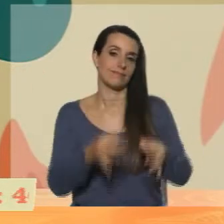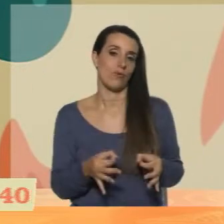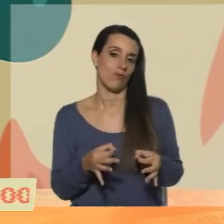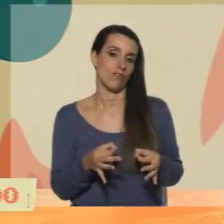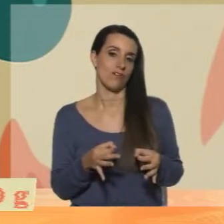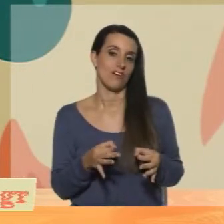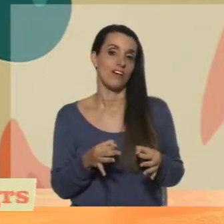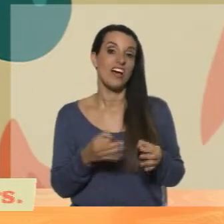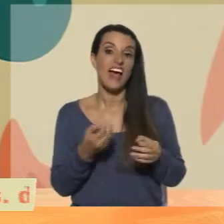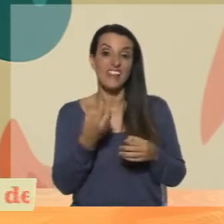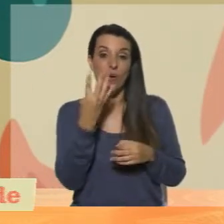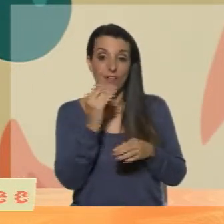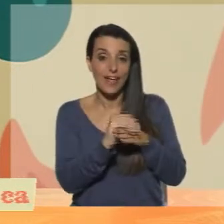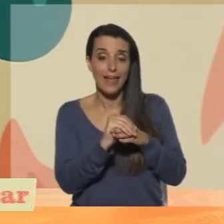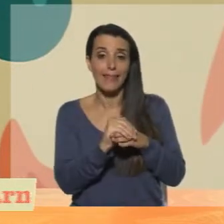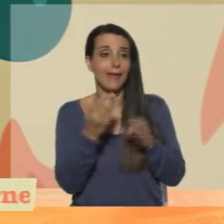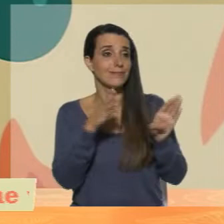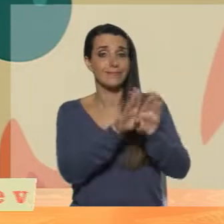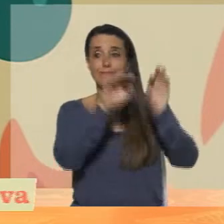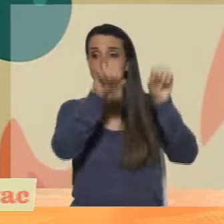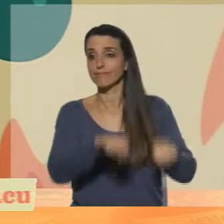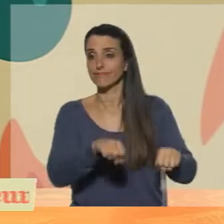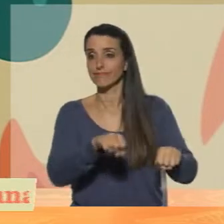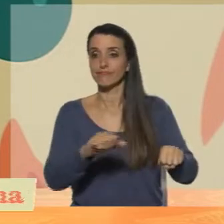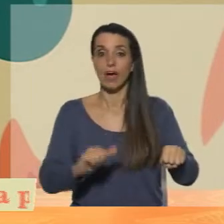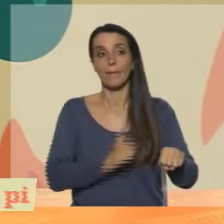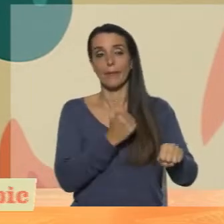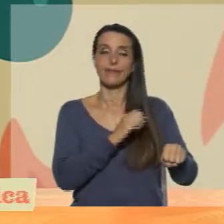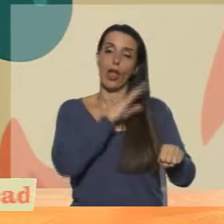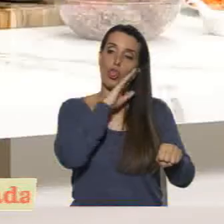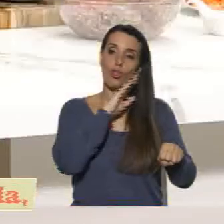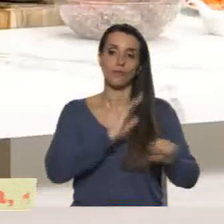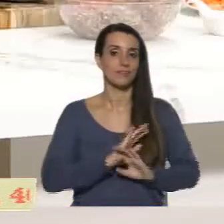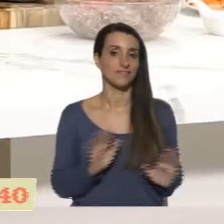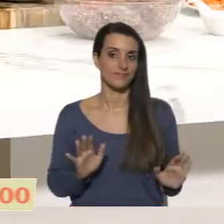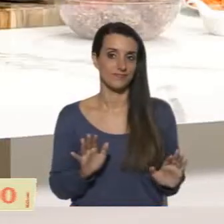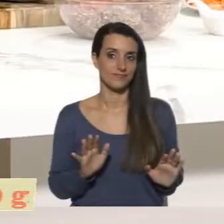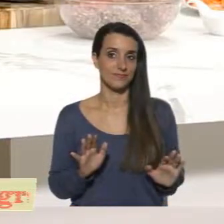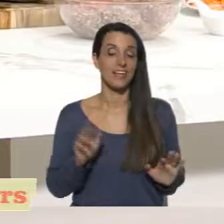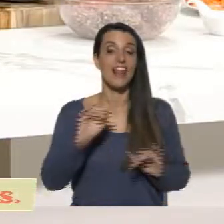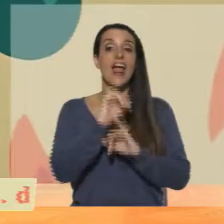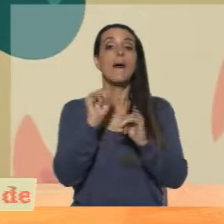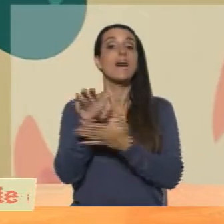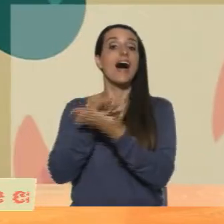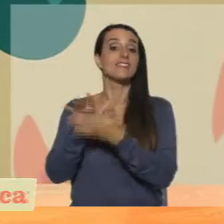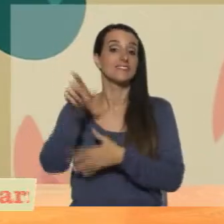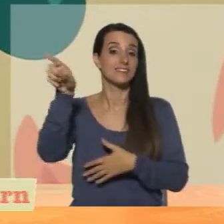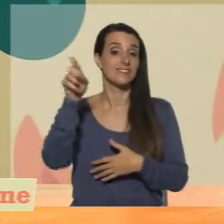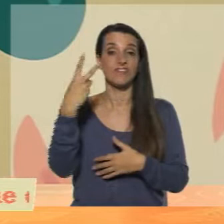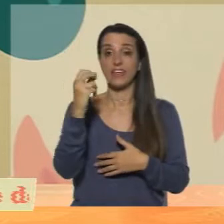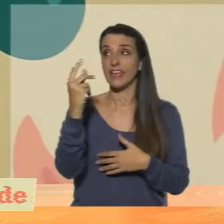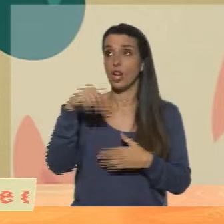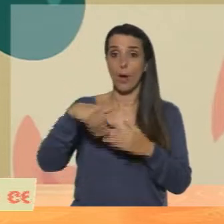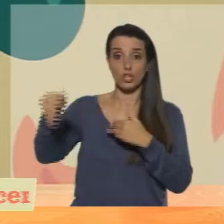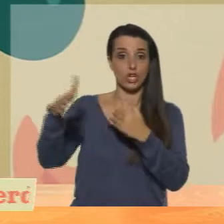hasta las 16 horas, ¿eh? Muy bien. Así que aprovechan para descansar. Y no nos fuimos tan lejos, ¿no? Qué estamos lindo, hablando de La Paz. Claro. 20 kilómetros.